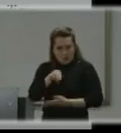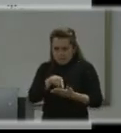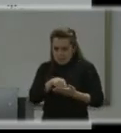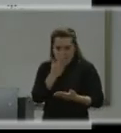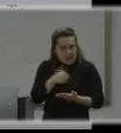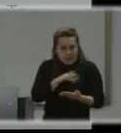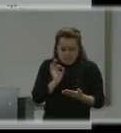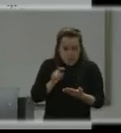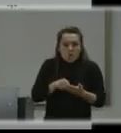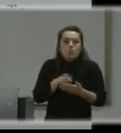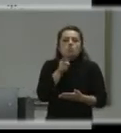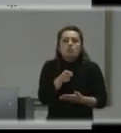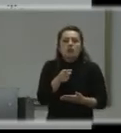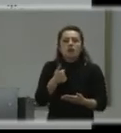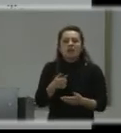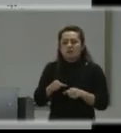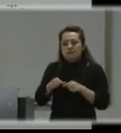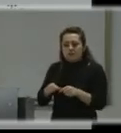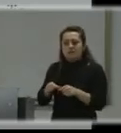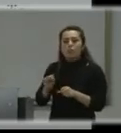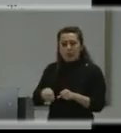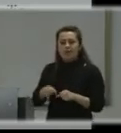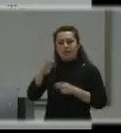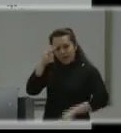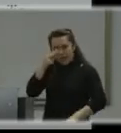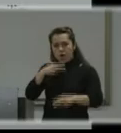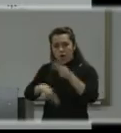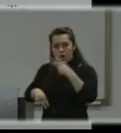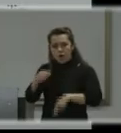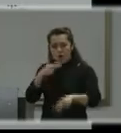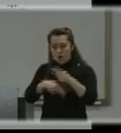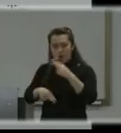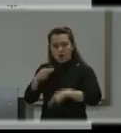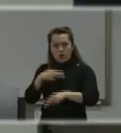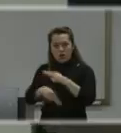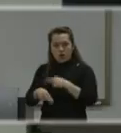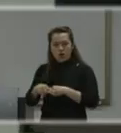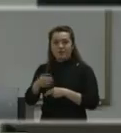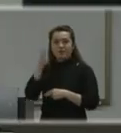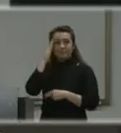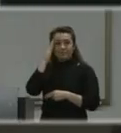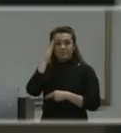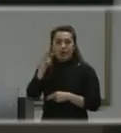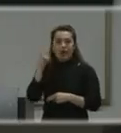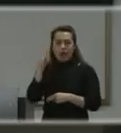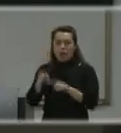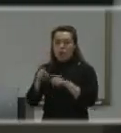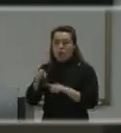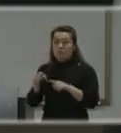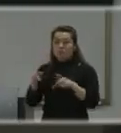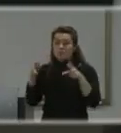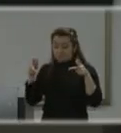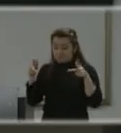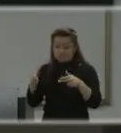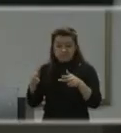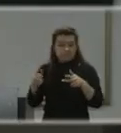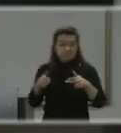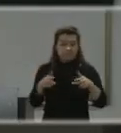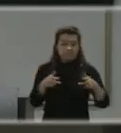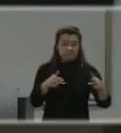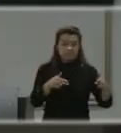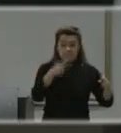humanos, a mantener la fertilidad. ¿Por qué? Porque la práctica eugenésica de esterilizar masivamente a personas